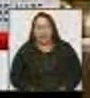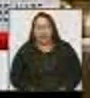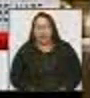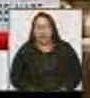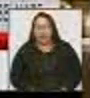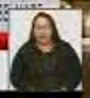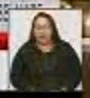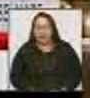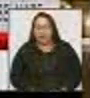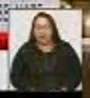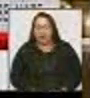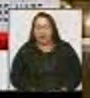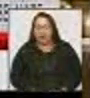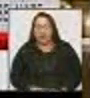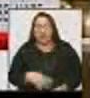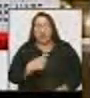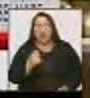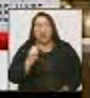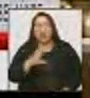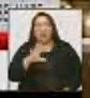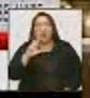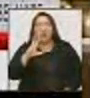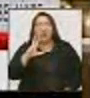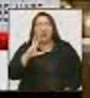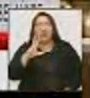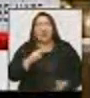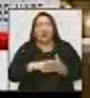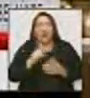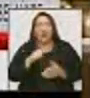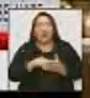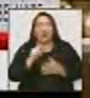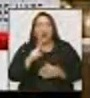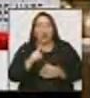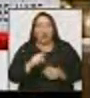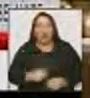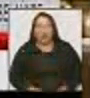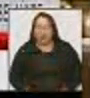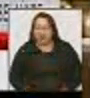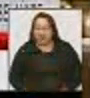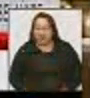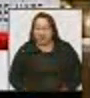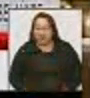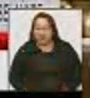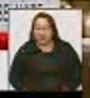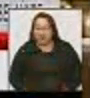hay solo 153, es decir, el 1.1